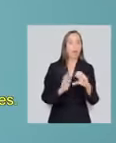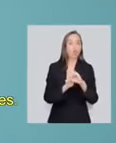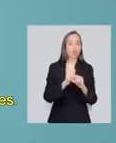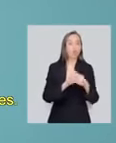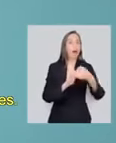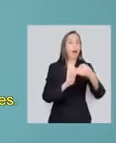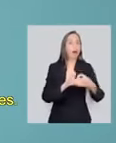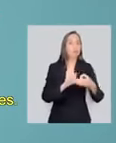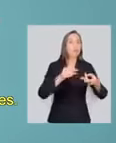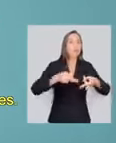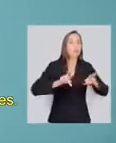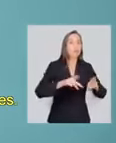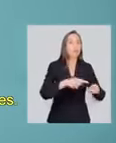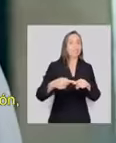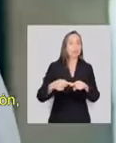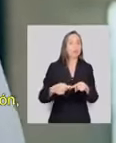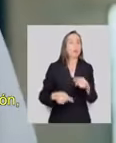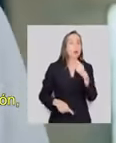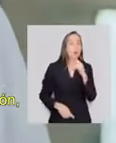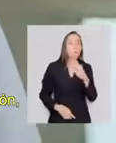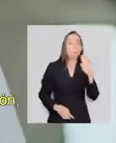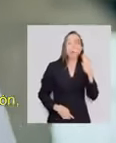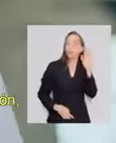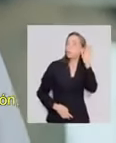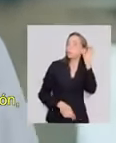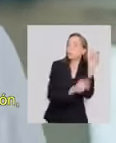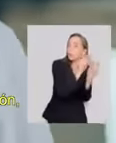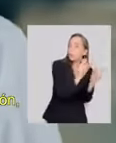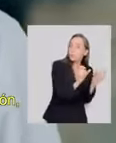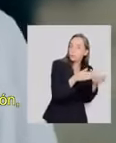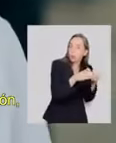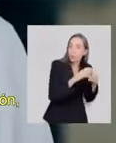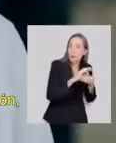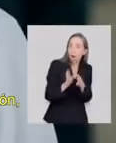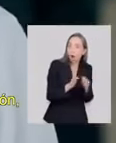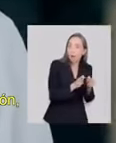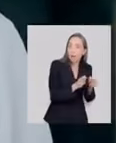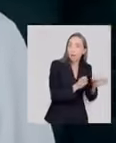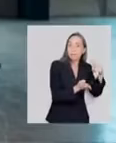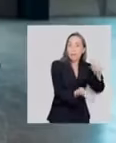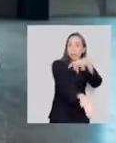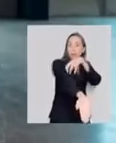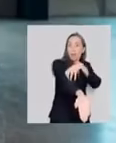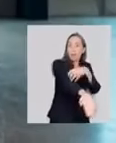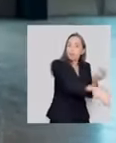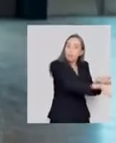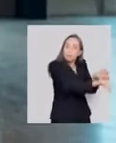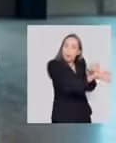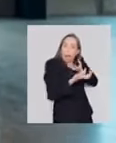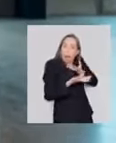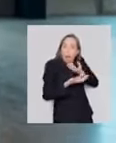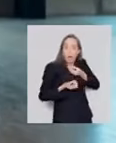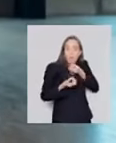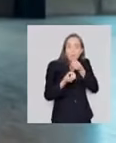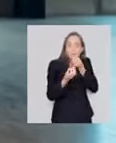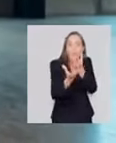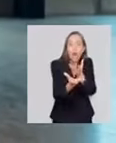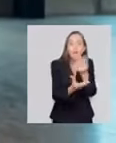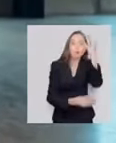nos asegure derechos sociales. Prometo escuchar a la población organizada de la región para llevar su voz y